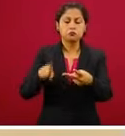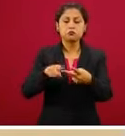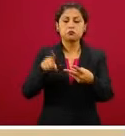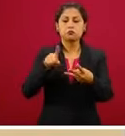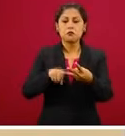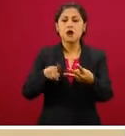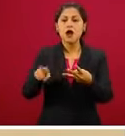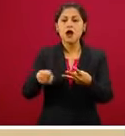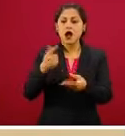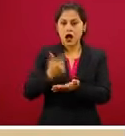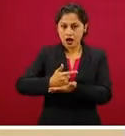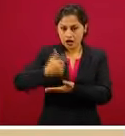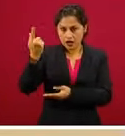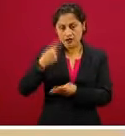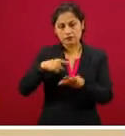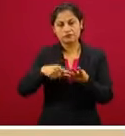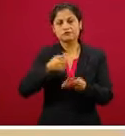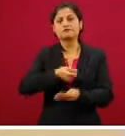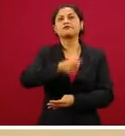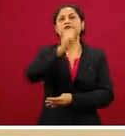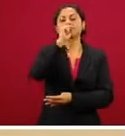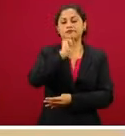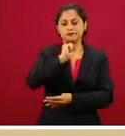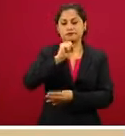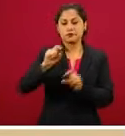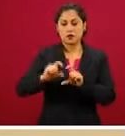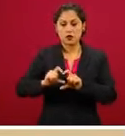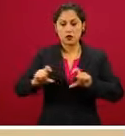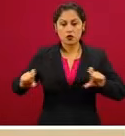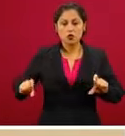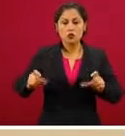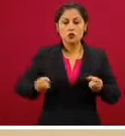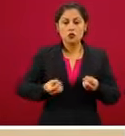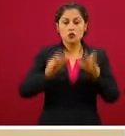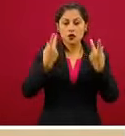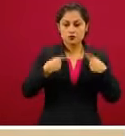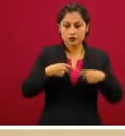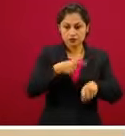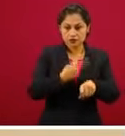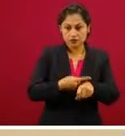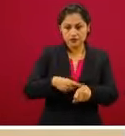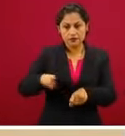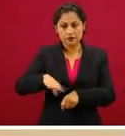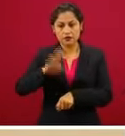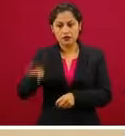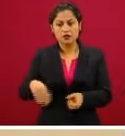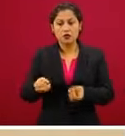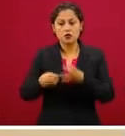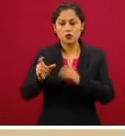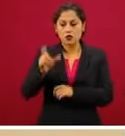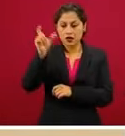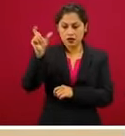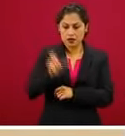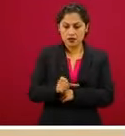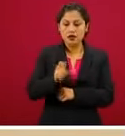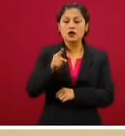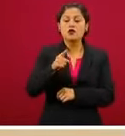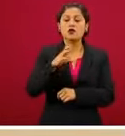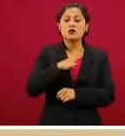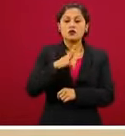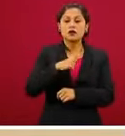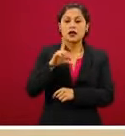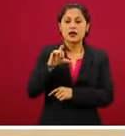graves. Están los números, tanto de casos como de defunciones, y en el extremo derecho, en la última columna, lo que vemos es la letalidad. Esto